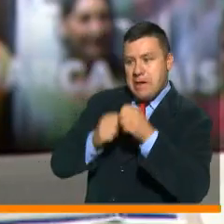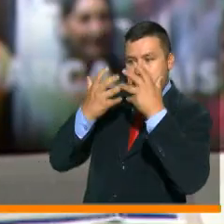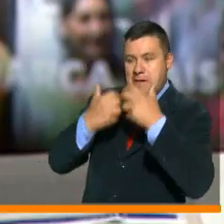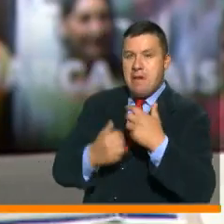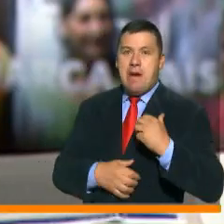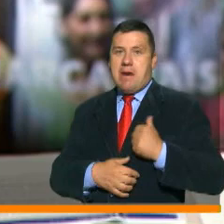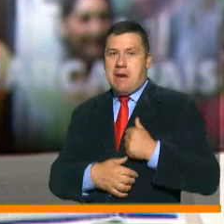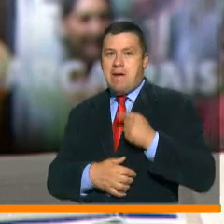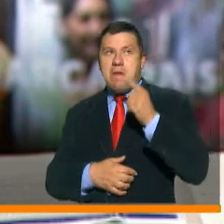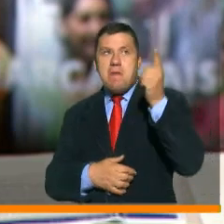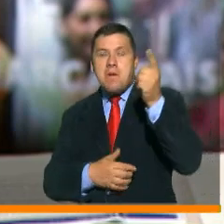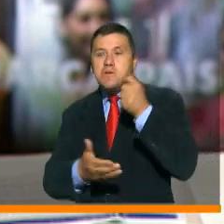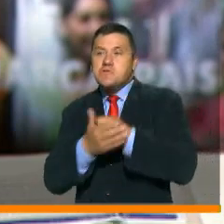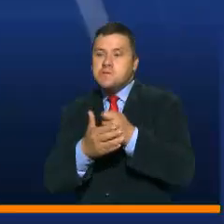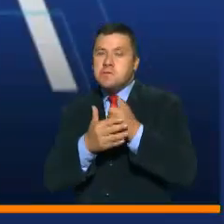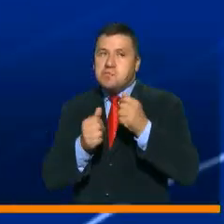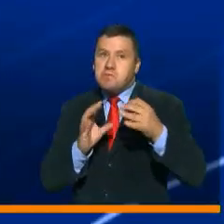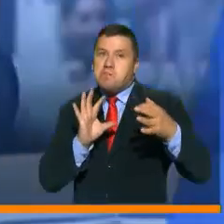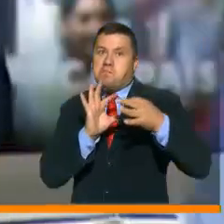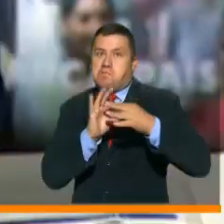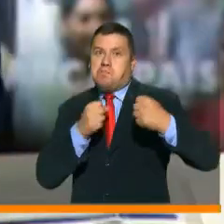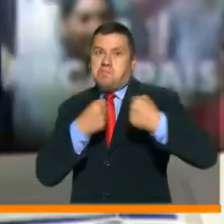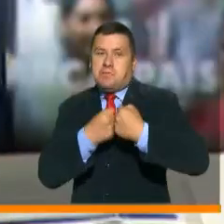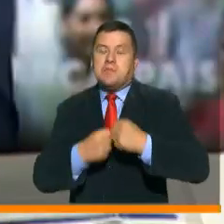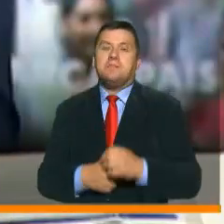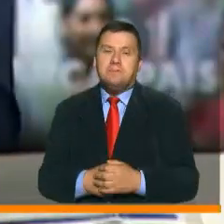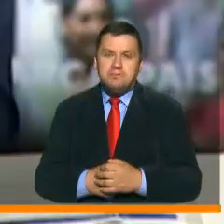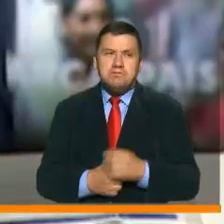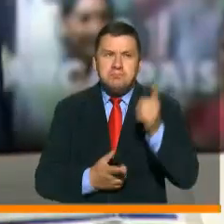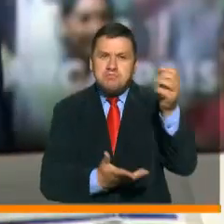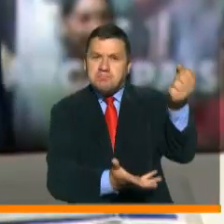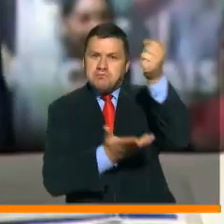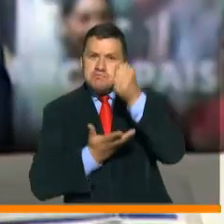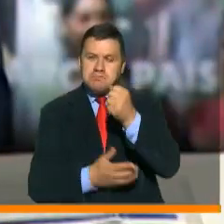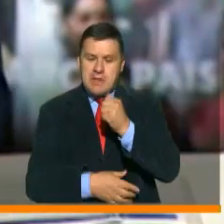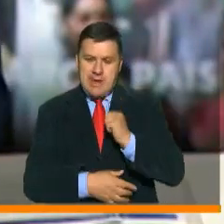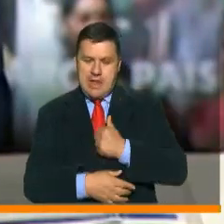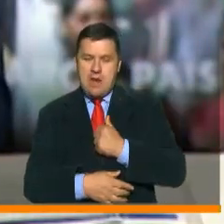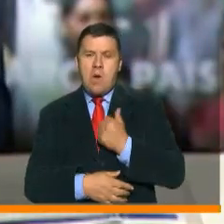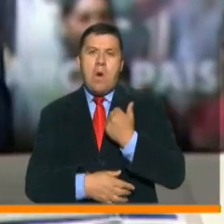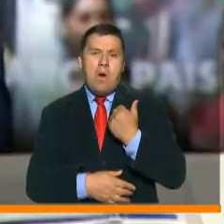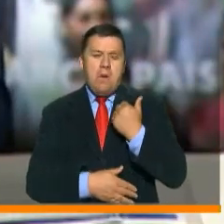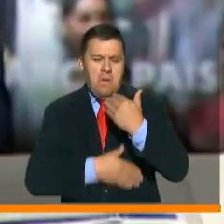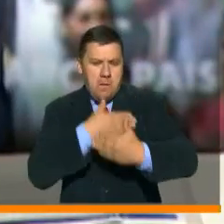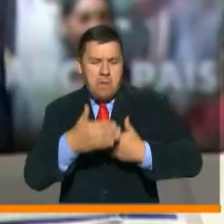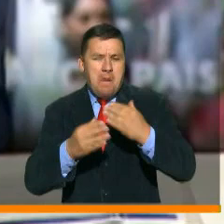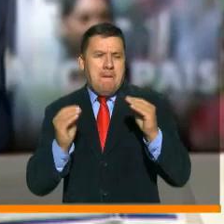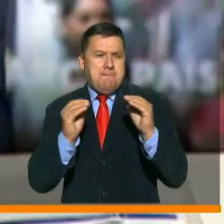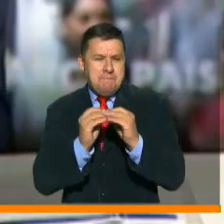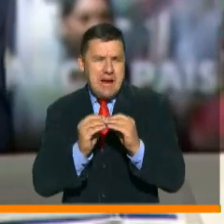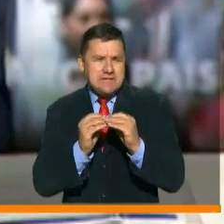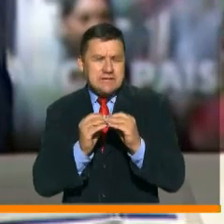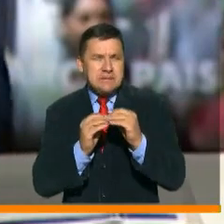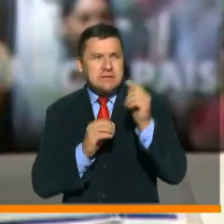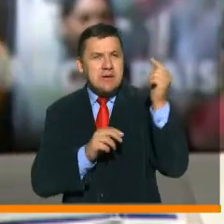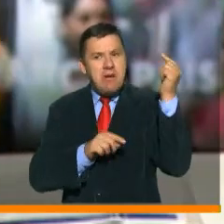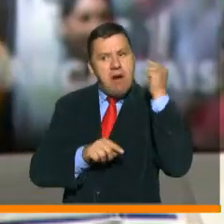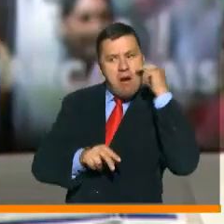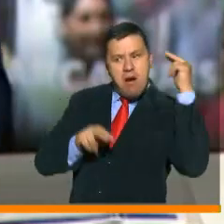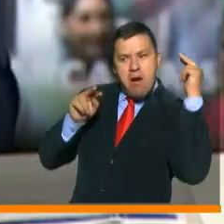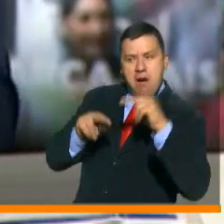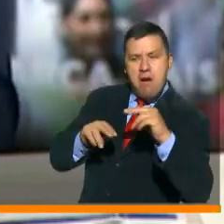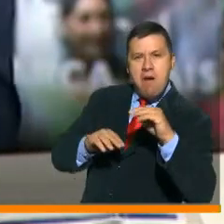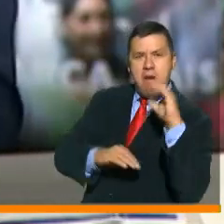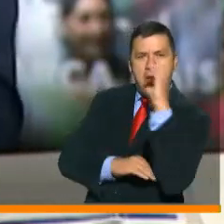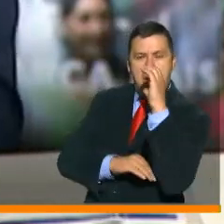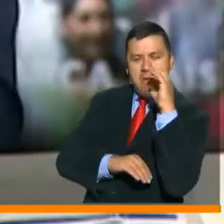canadá como socio referente que la inversión canadiense siga viendo a colombia como ese gran destino y que ya